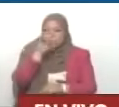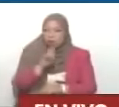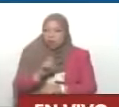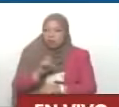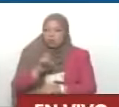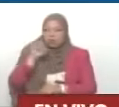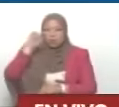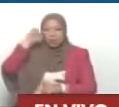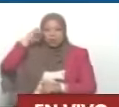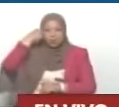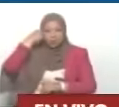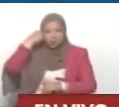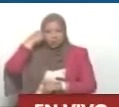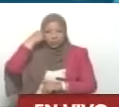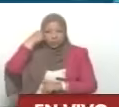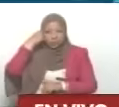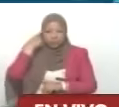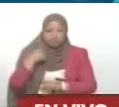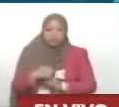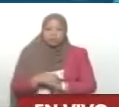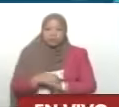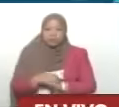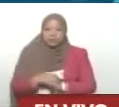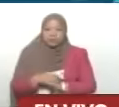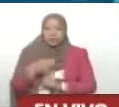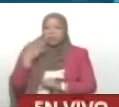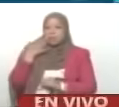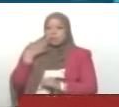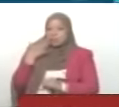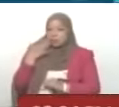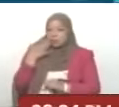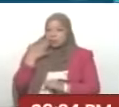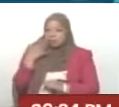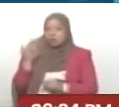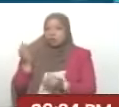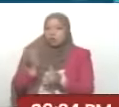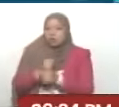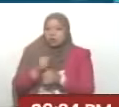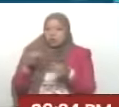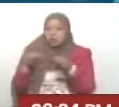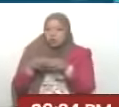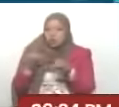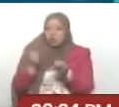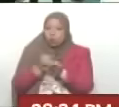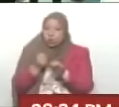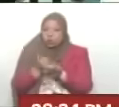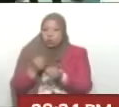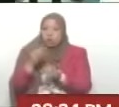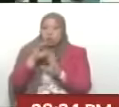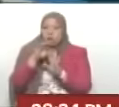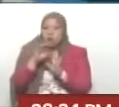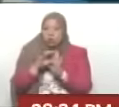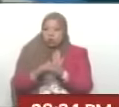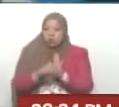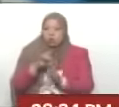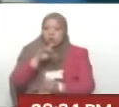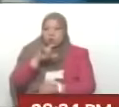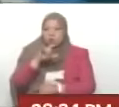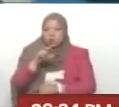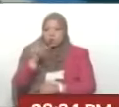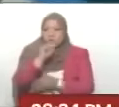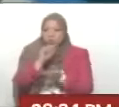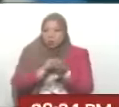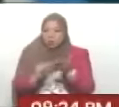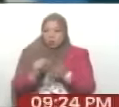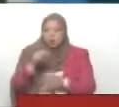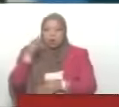¿Verdad? Y entonces mi mamá consiguió un grupo, un curso por Instagram de diseño de modas